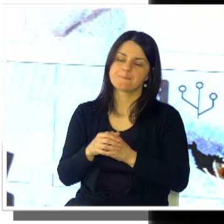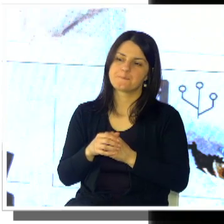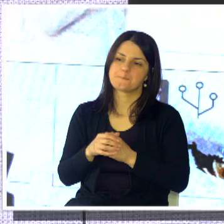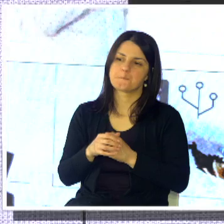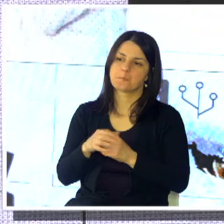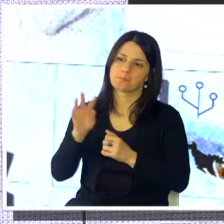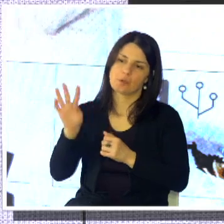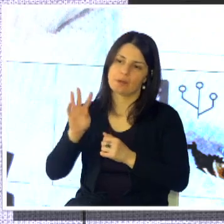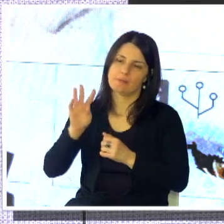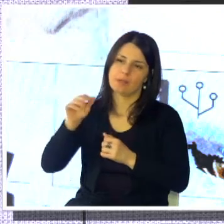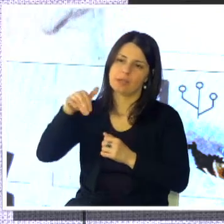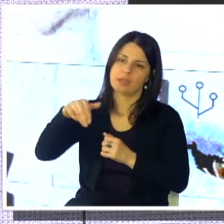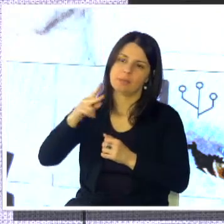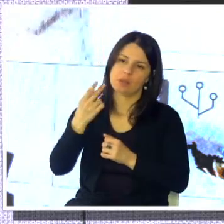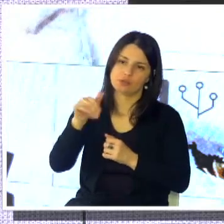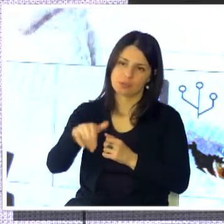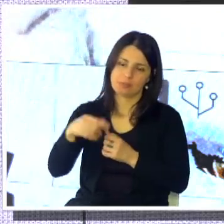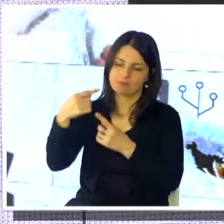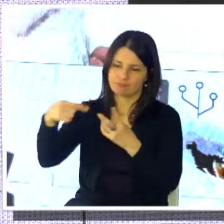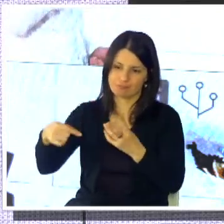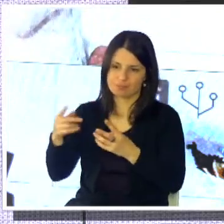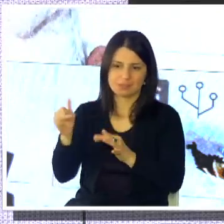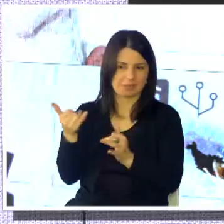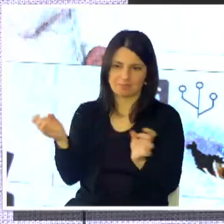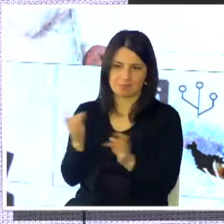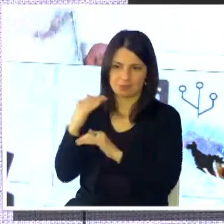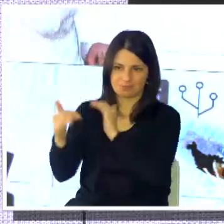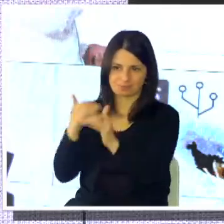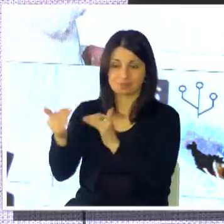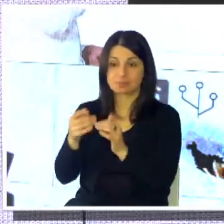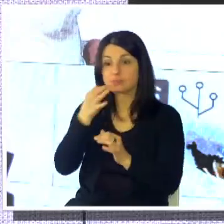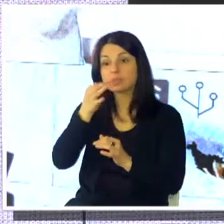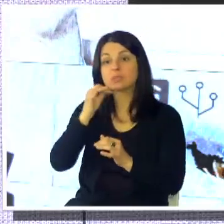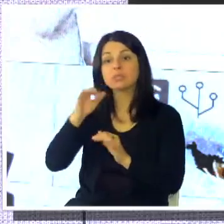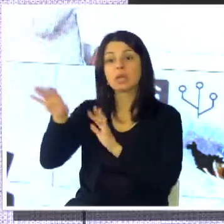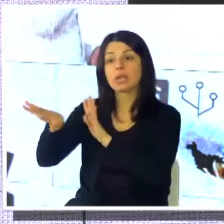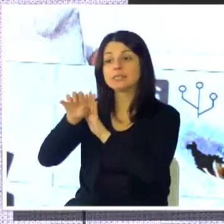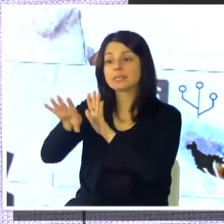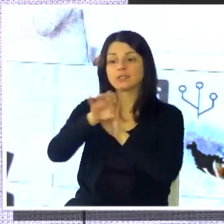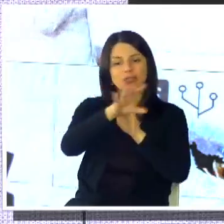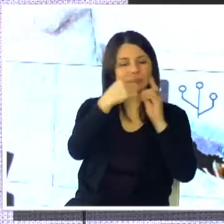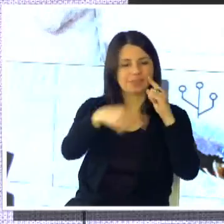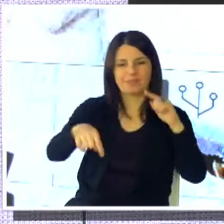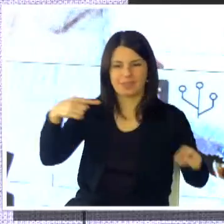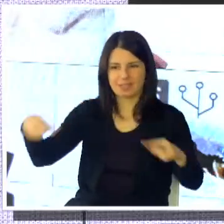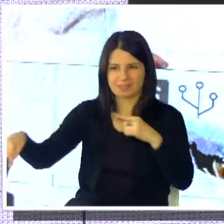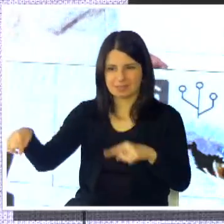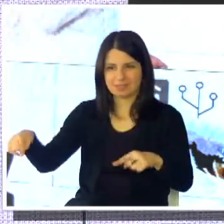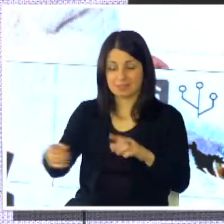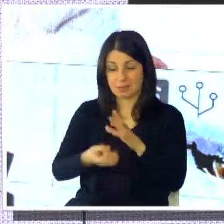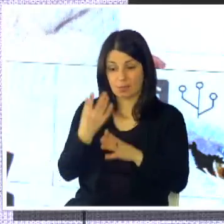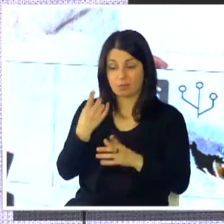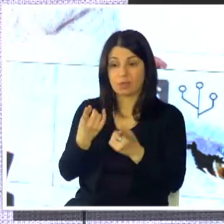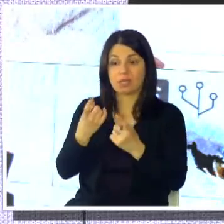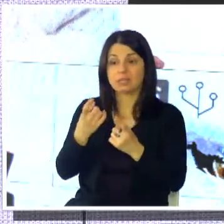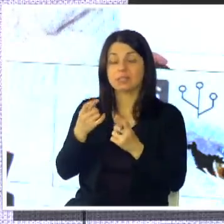WM2M, CoAP. En general, como les comentaba, los sensores son muy diversos, protocolos nuevos. Uno lo que tiene que hacer aquí es desarrollar un